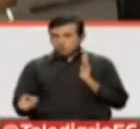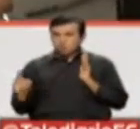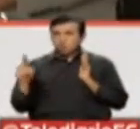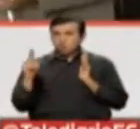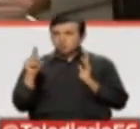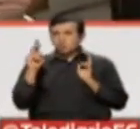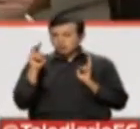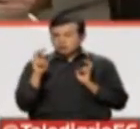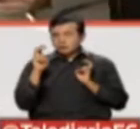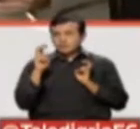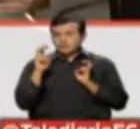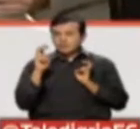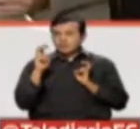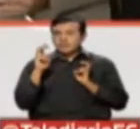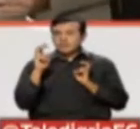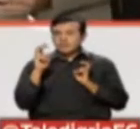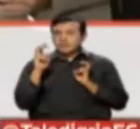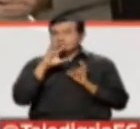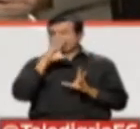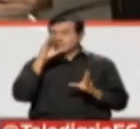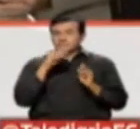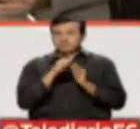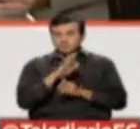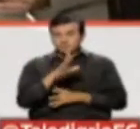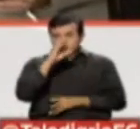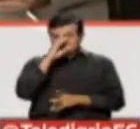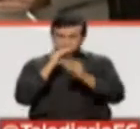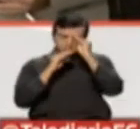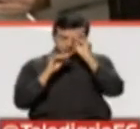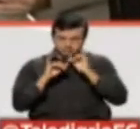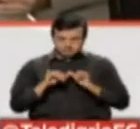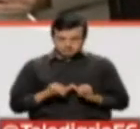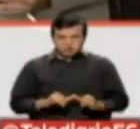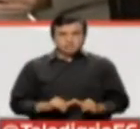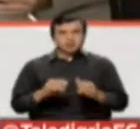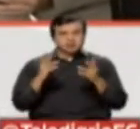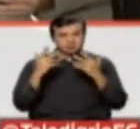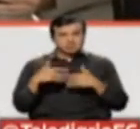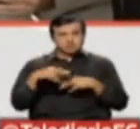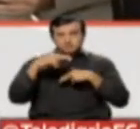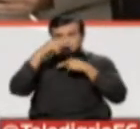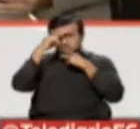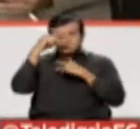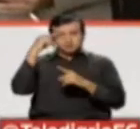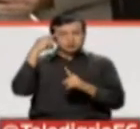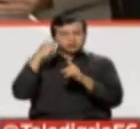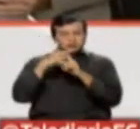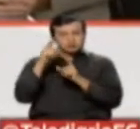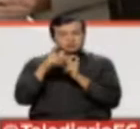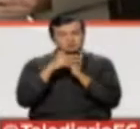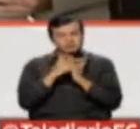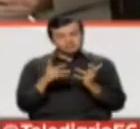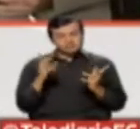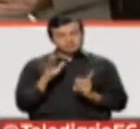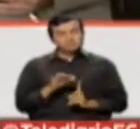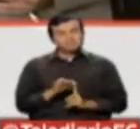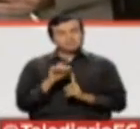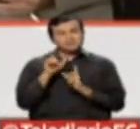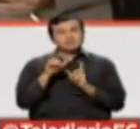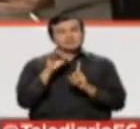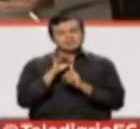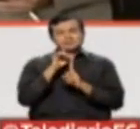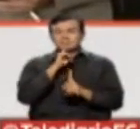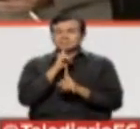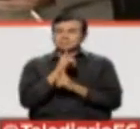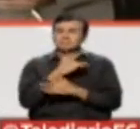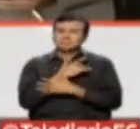también de camarotes no es cierto que ellos están aprendiendo de anita una gran noticia para estas personas especiales sin duda alguna